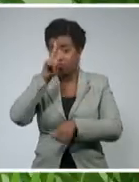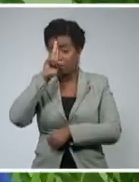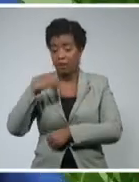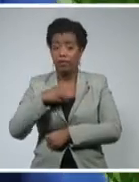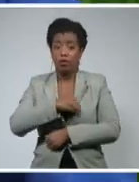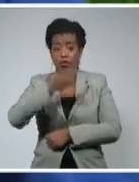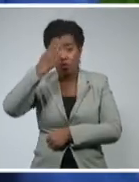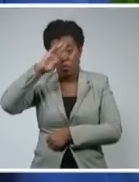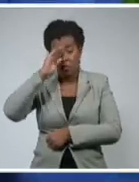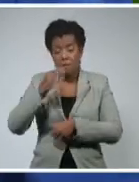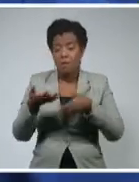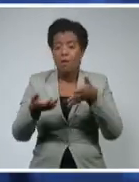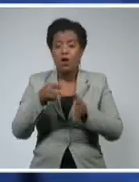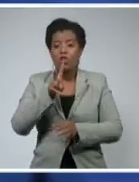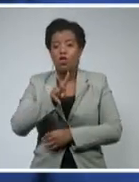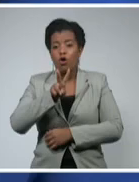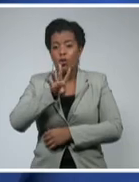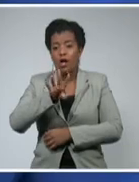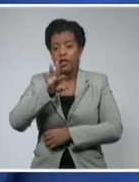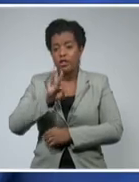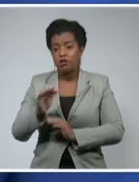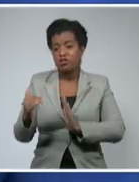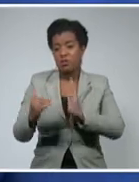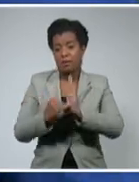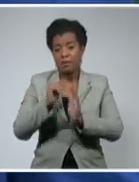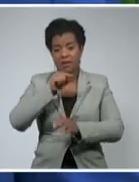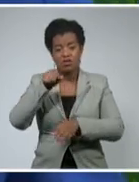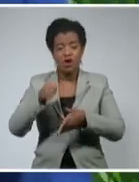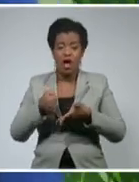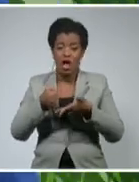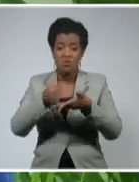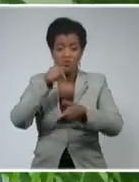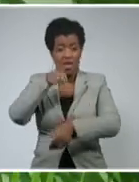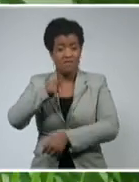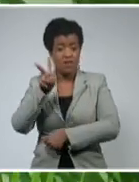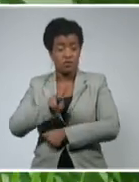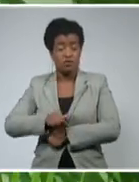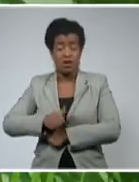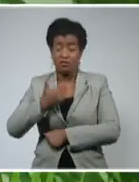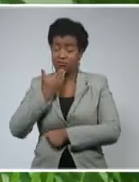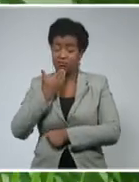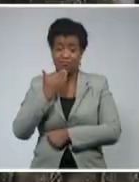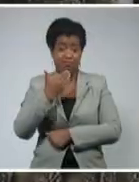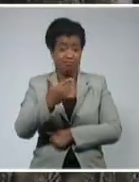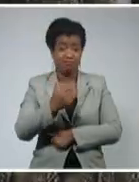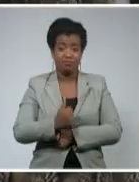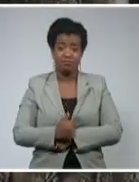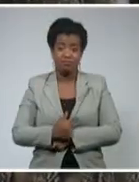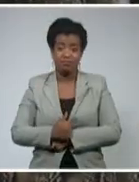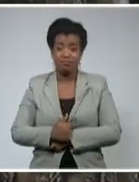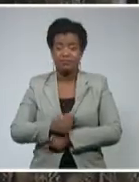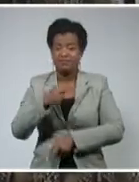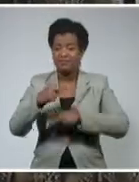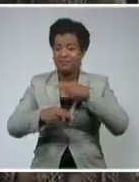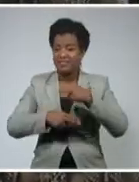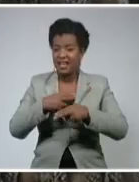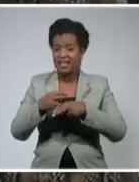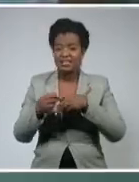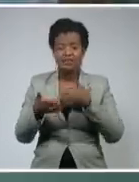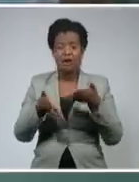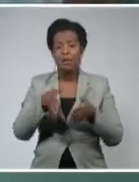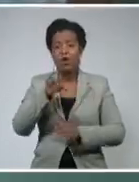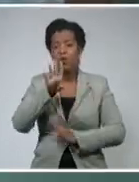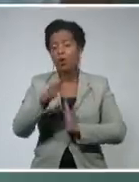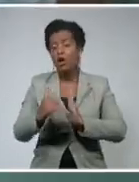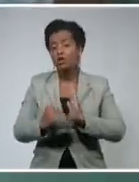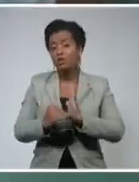248.000 colaboradores por Venezuela. Algo grandioso. Se han hecho más de 4